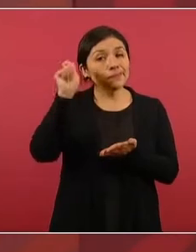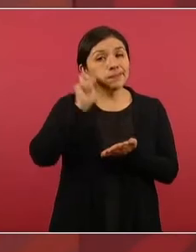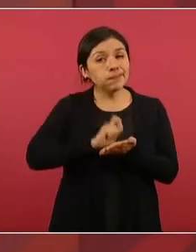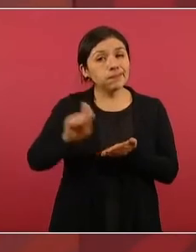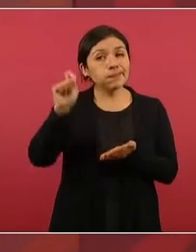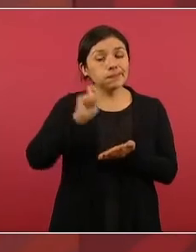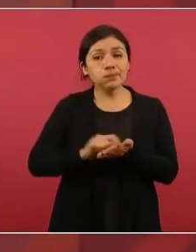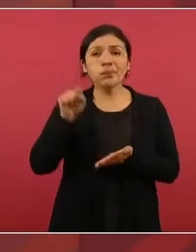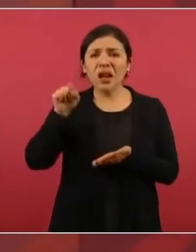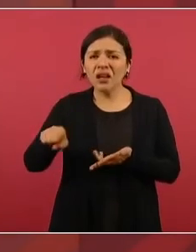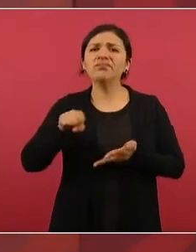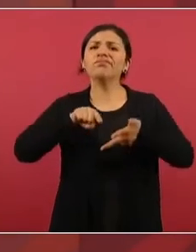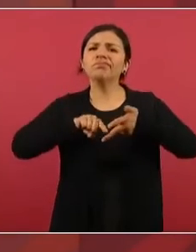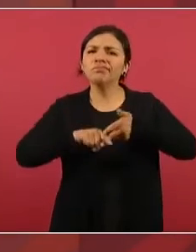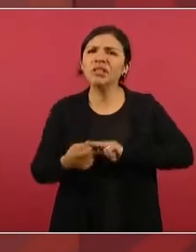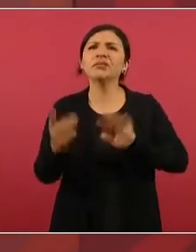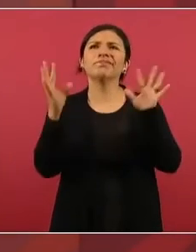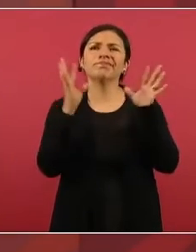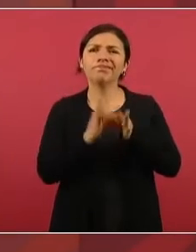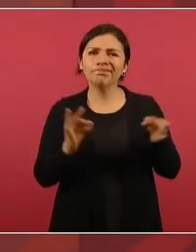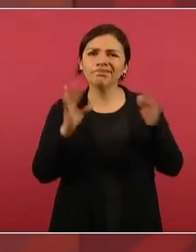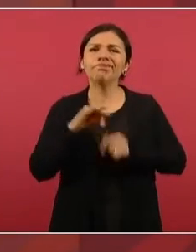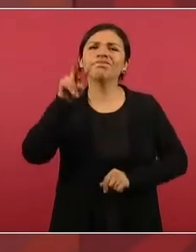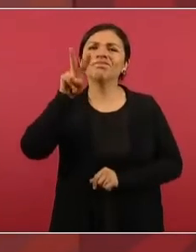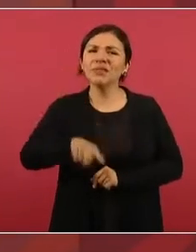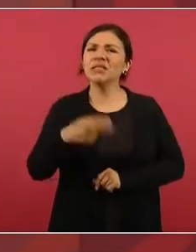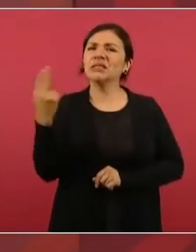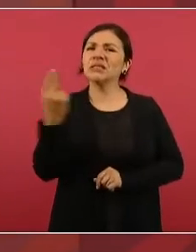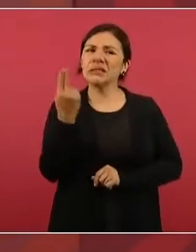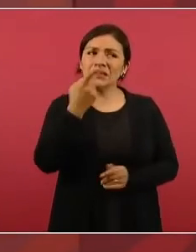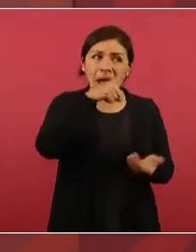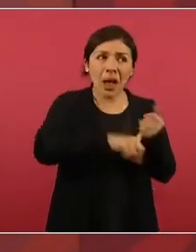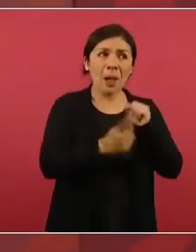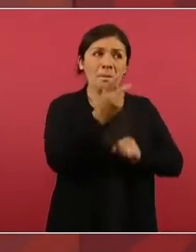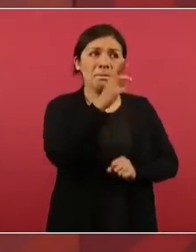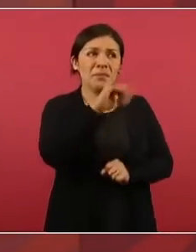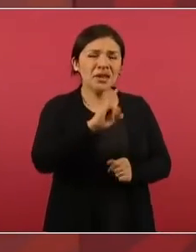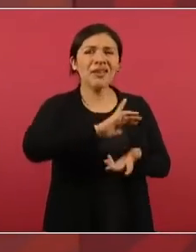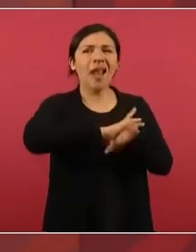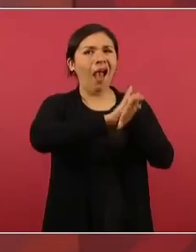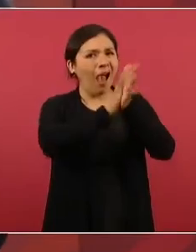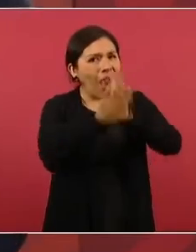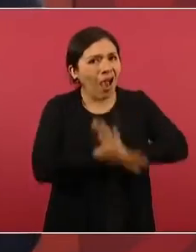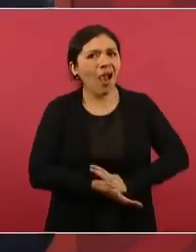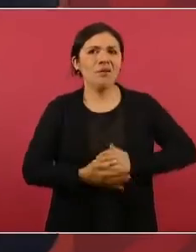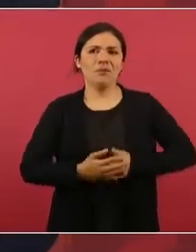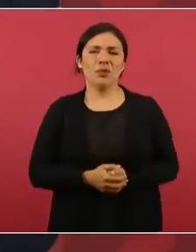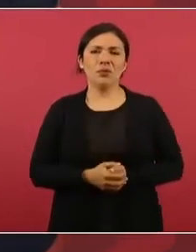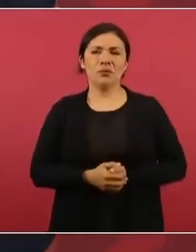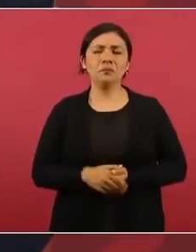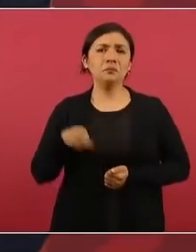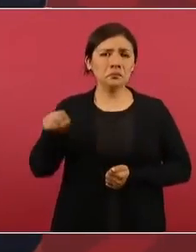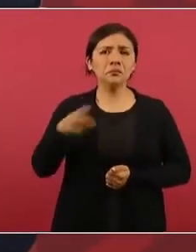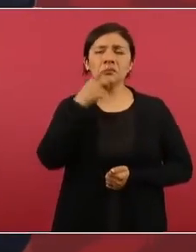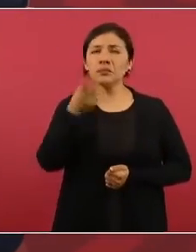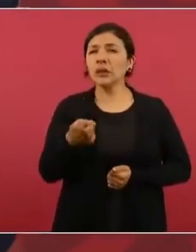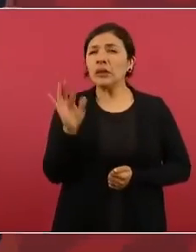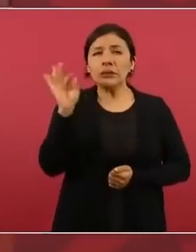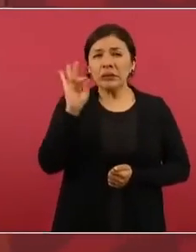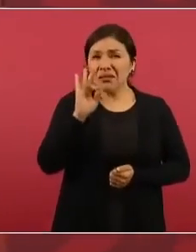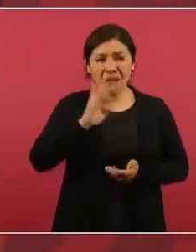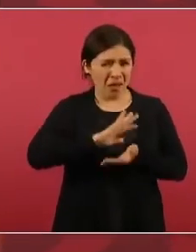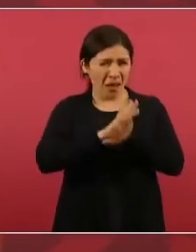y él empieza a hablar de la necesidad de una transformación. Él decía, si no se